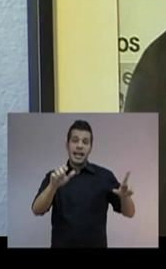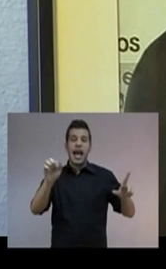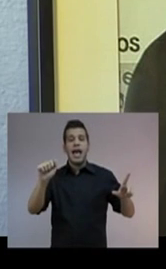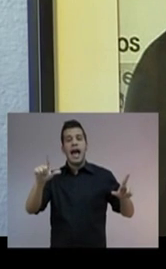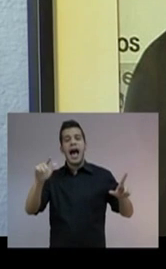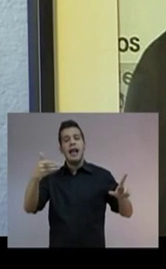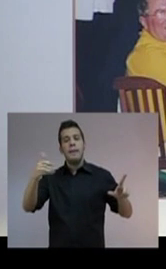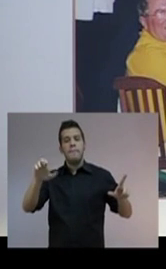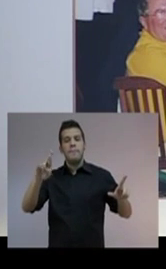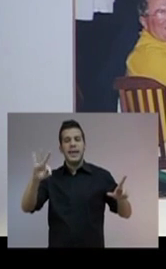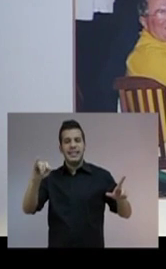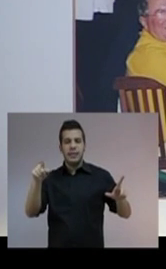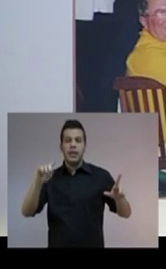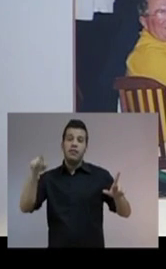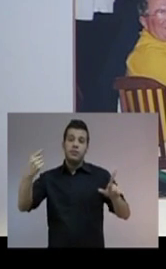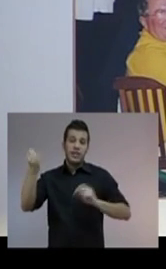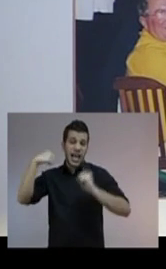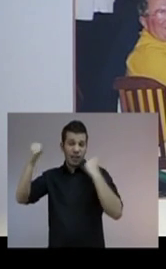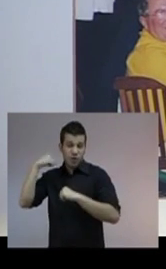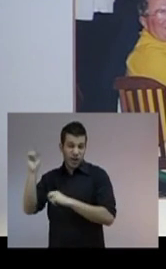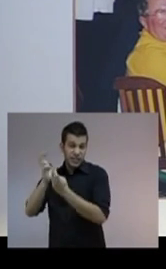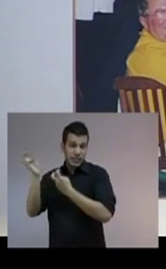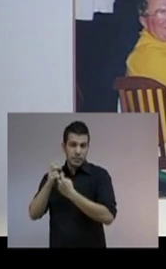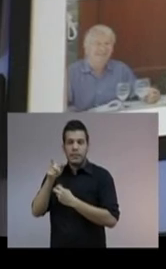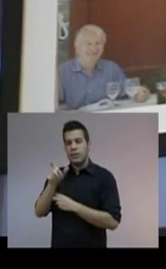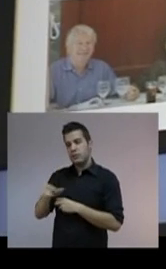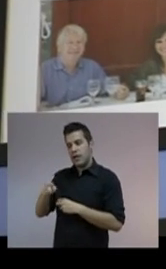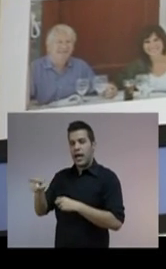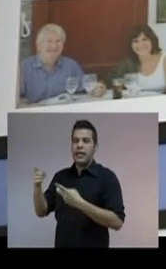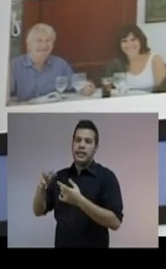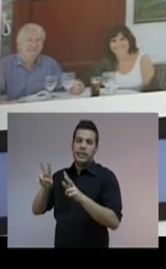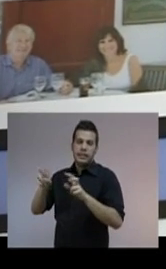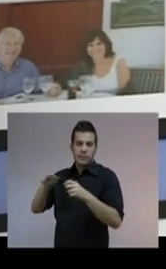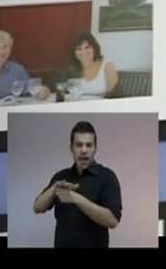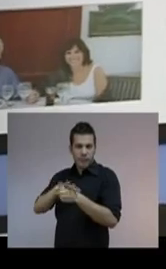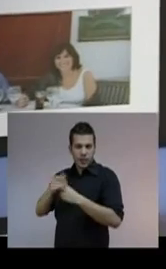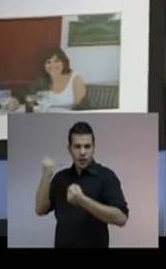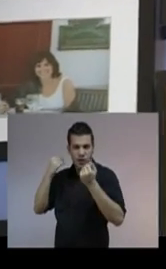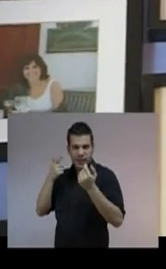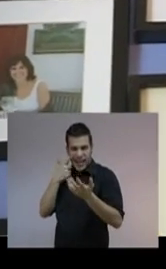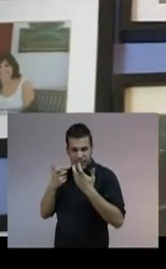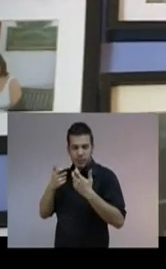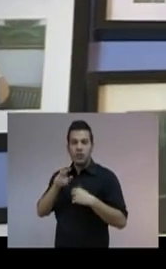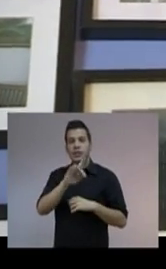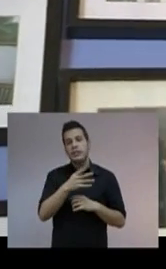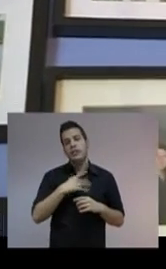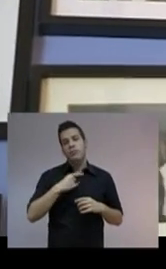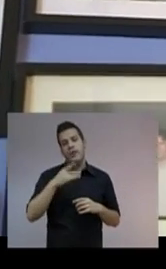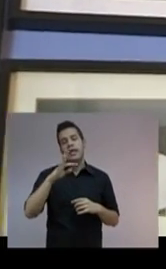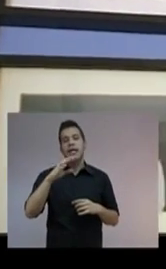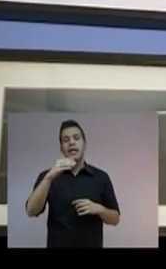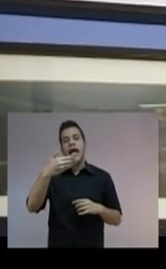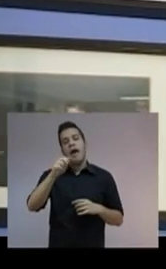pues una serie de actores, gente del mundo artístico, cultural, artístico, la baronesa Thyssen o la Ana